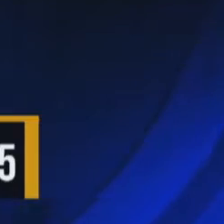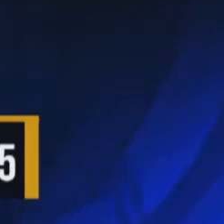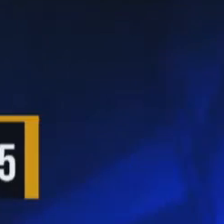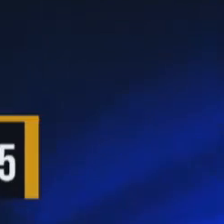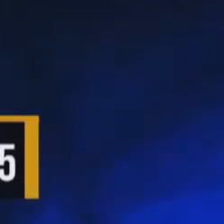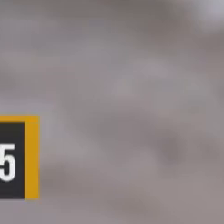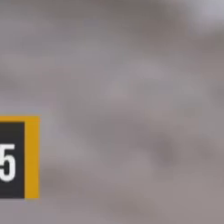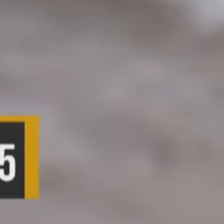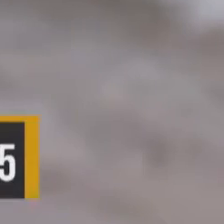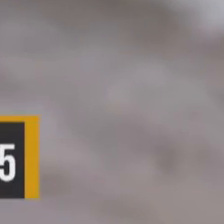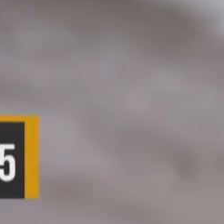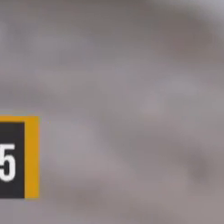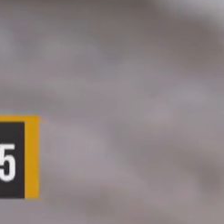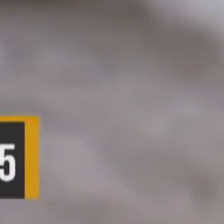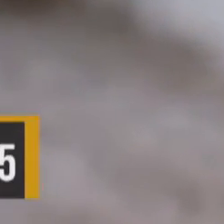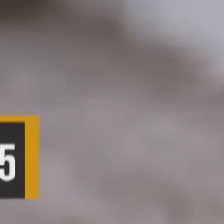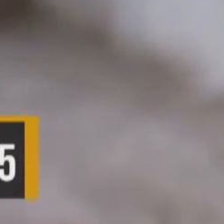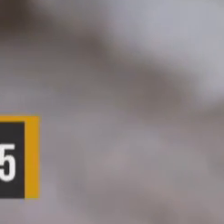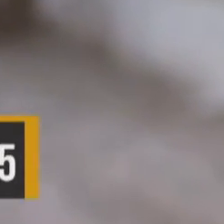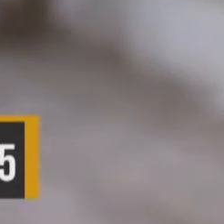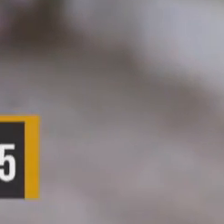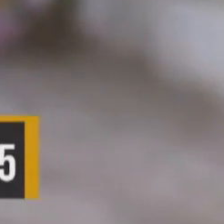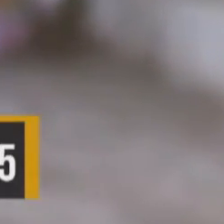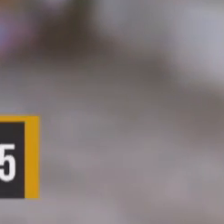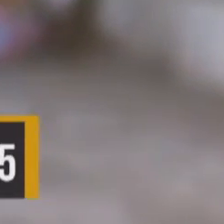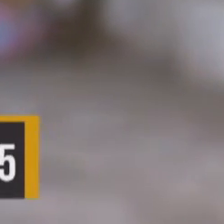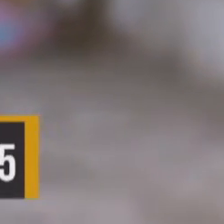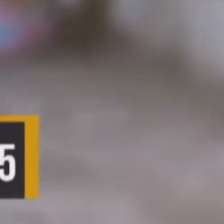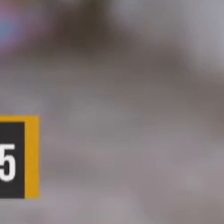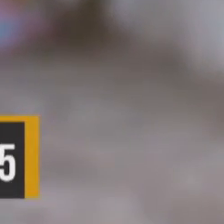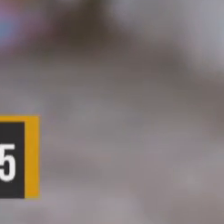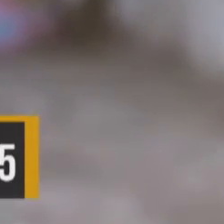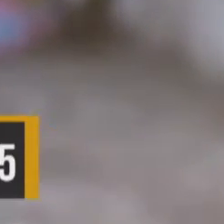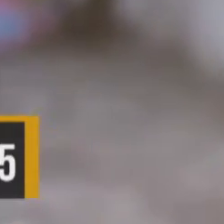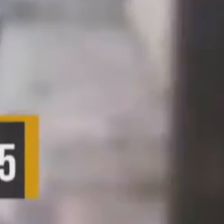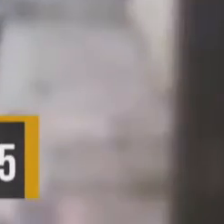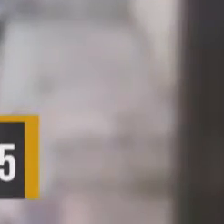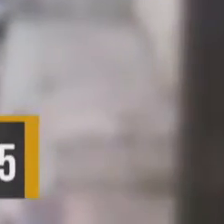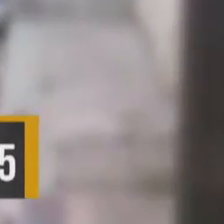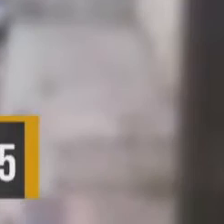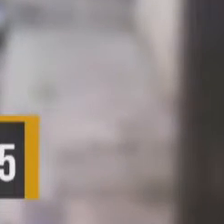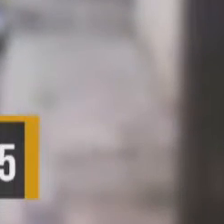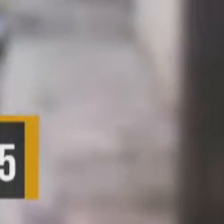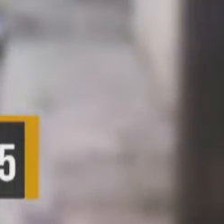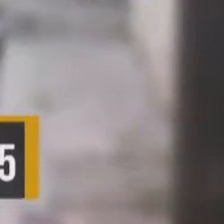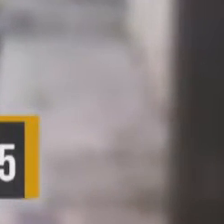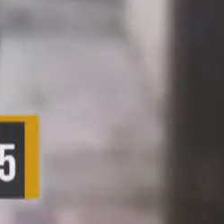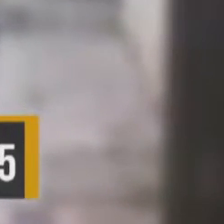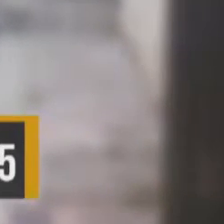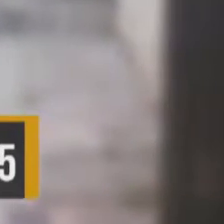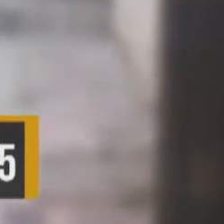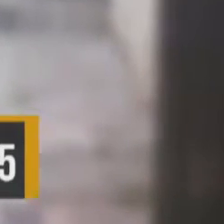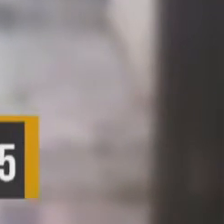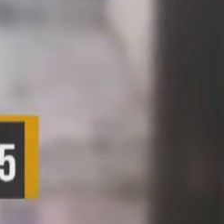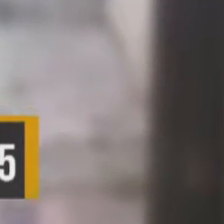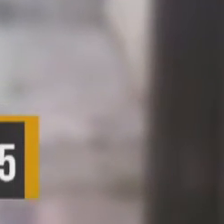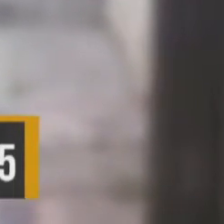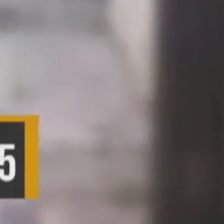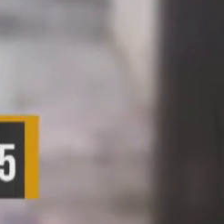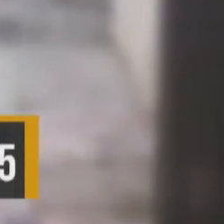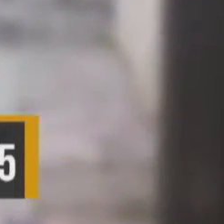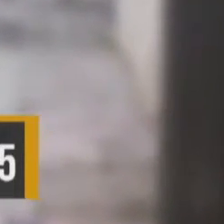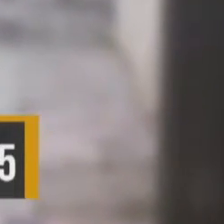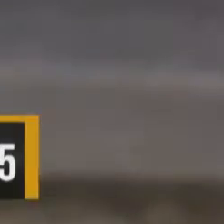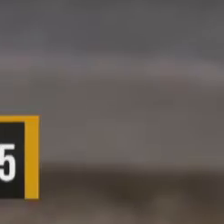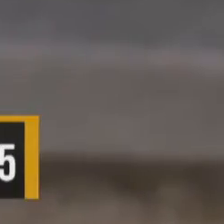año 2017. Los cuales se dieron por ajuste de cuentas al interior de la organización delincuencial por temas de microtráfico. Se